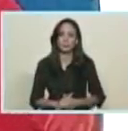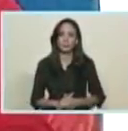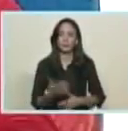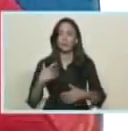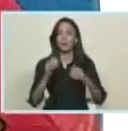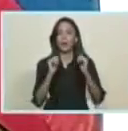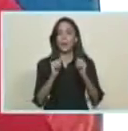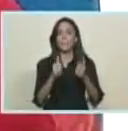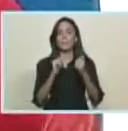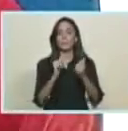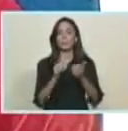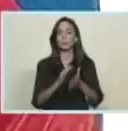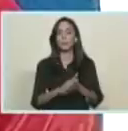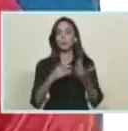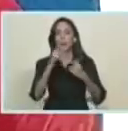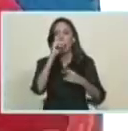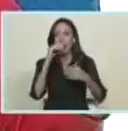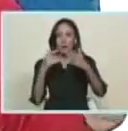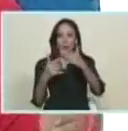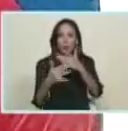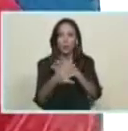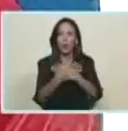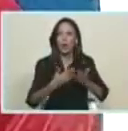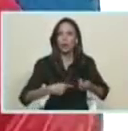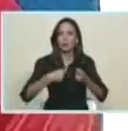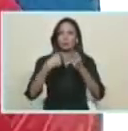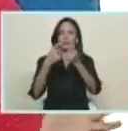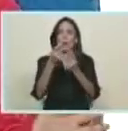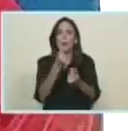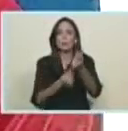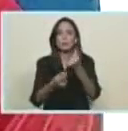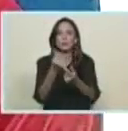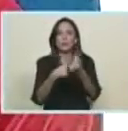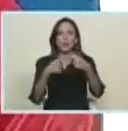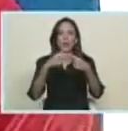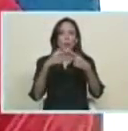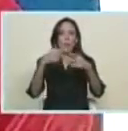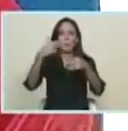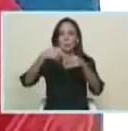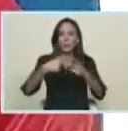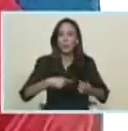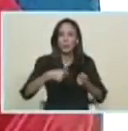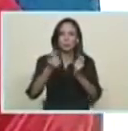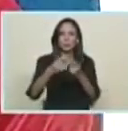Se iniciaba una era de entrega de la patria, de las riquezas petroleras.